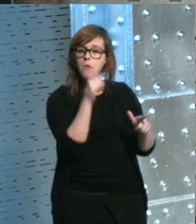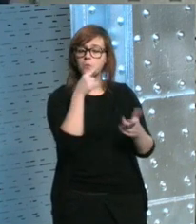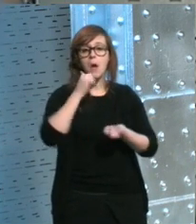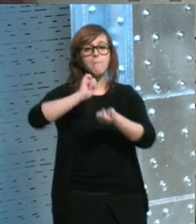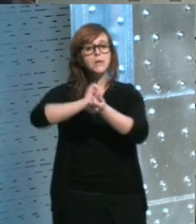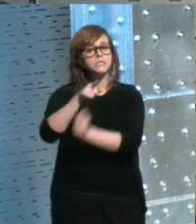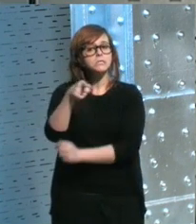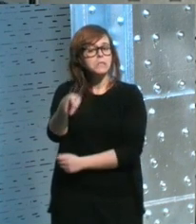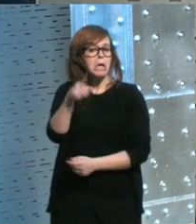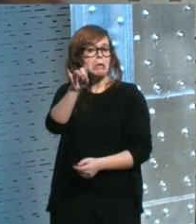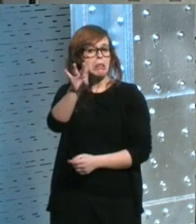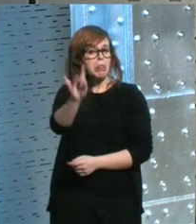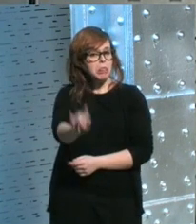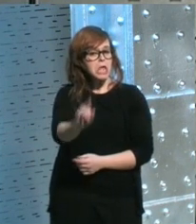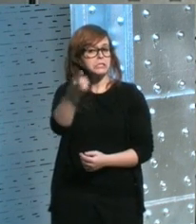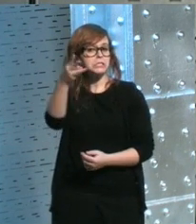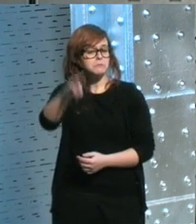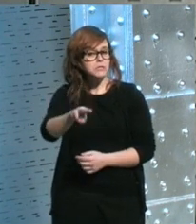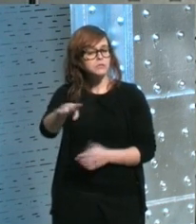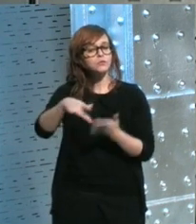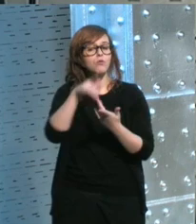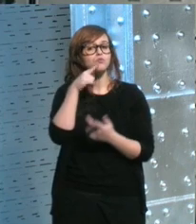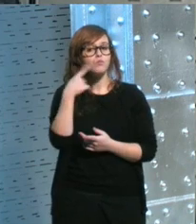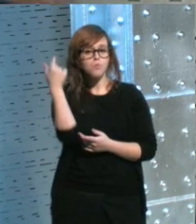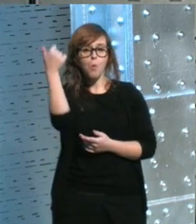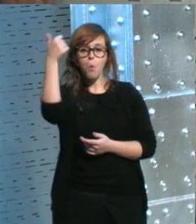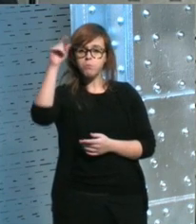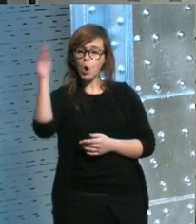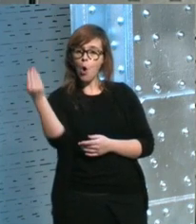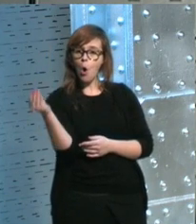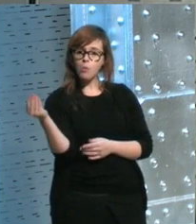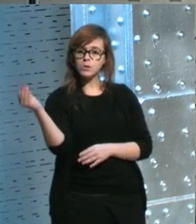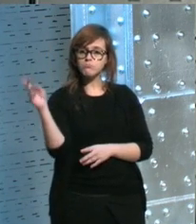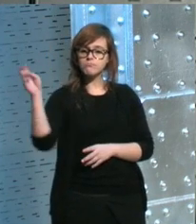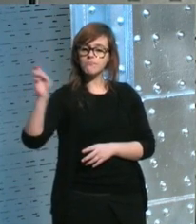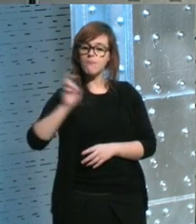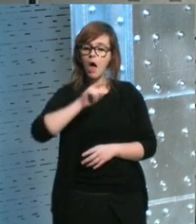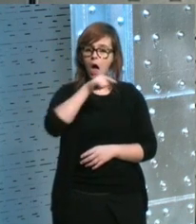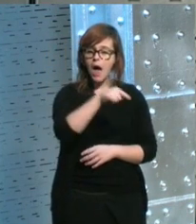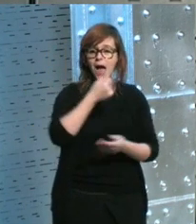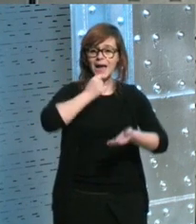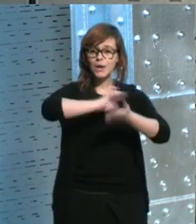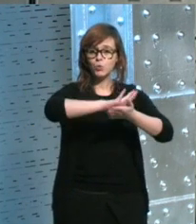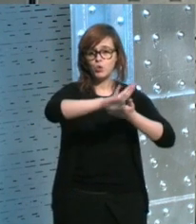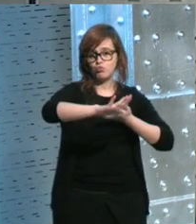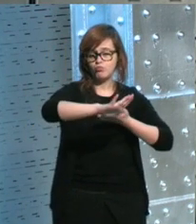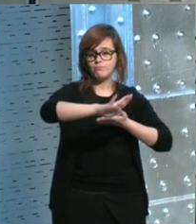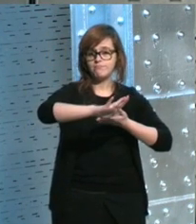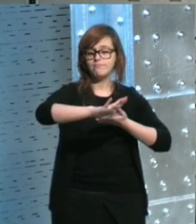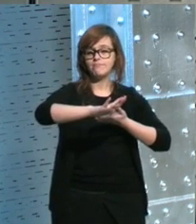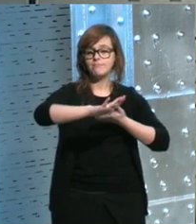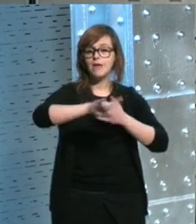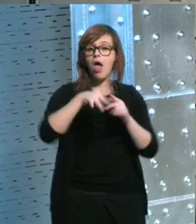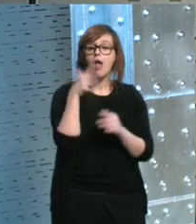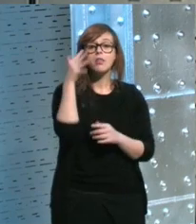días, 3 meses o qué sé yo, viene un joven a trabajar ahí, el joven tiene un espacio gratis de trabajo, y